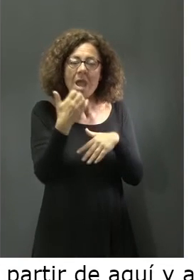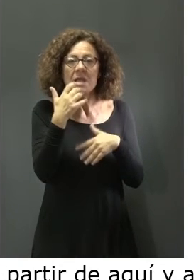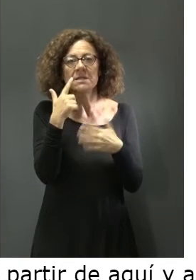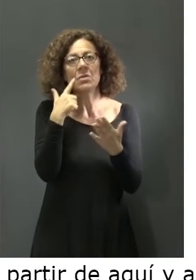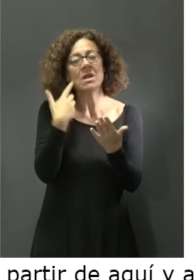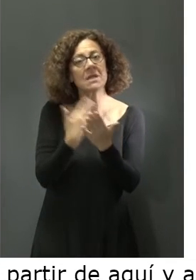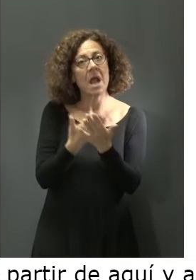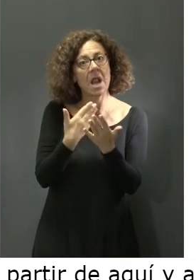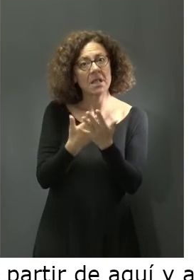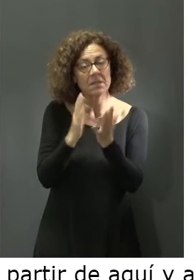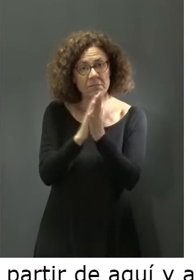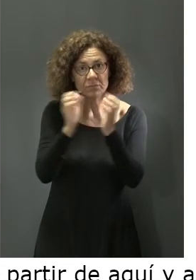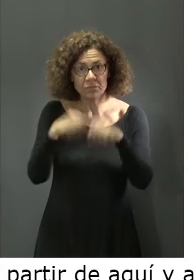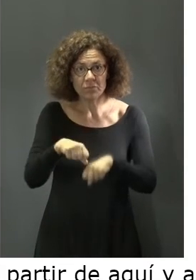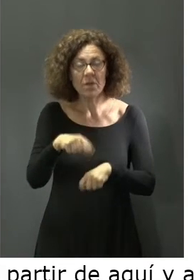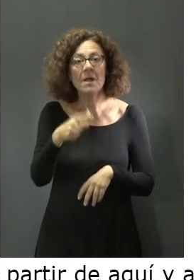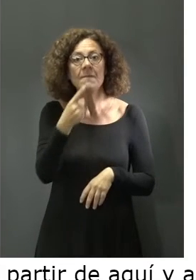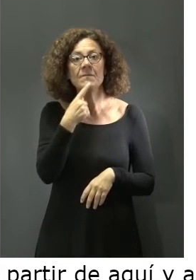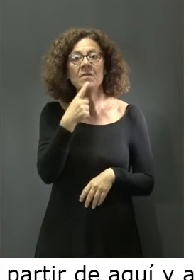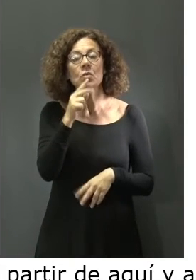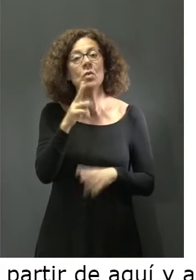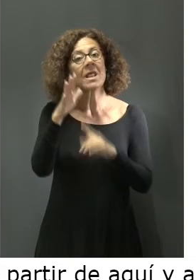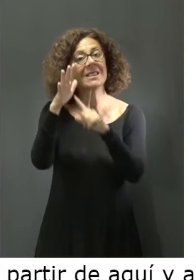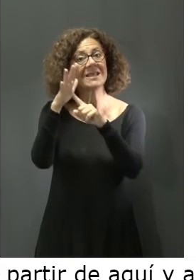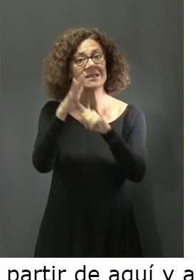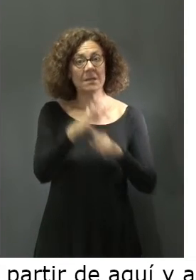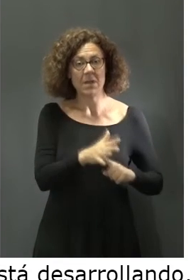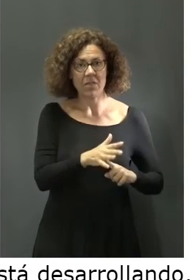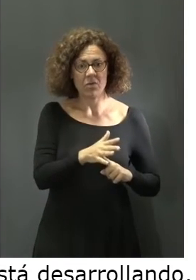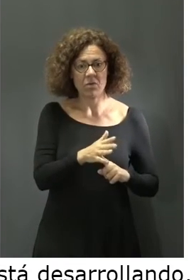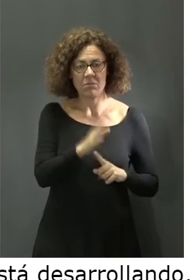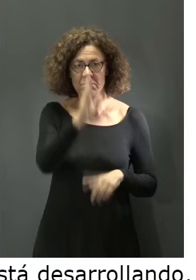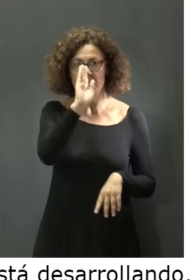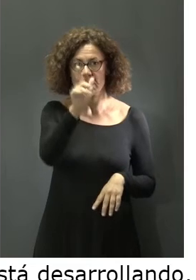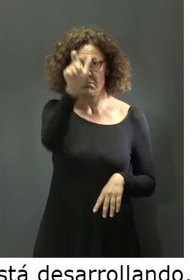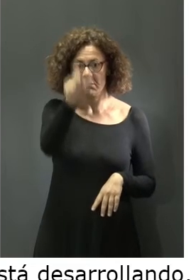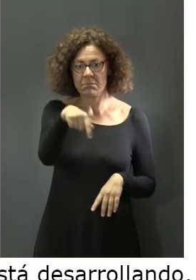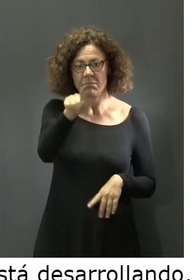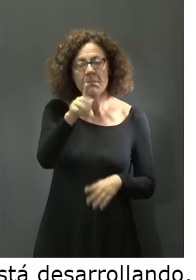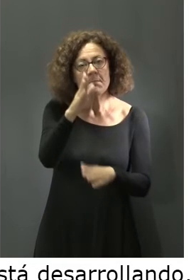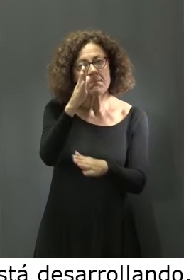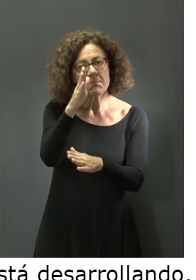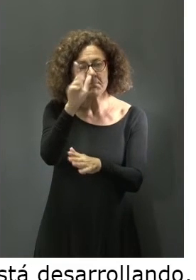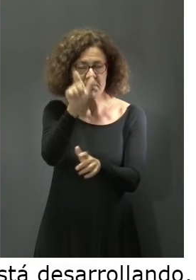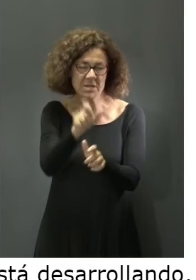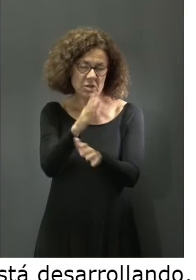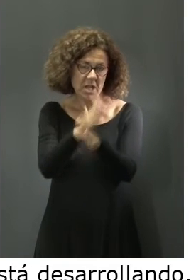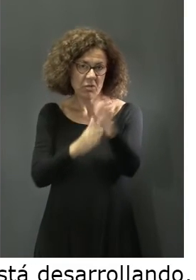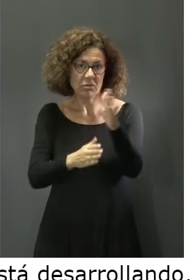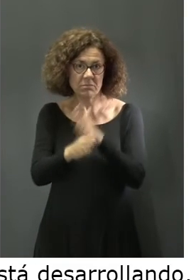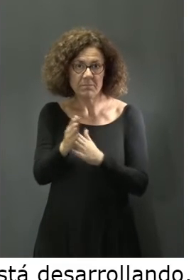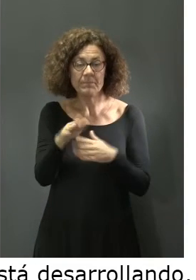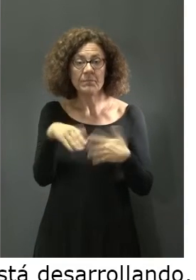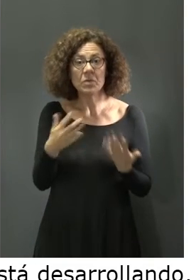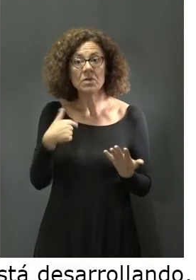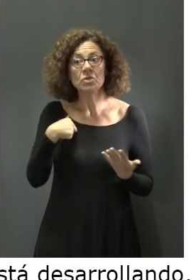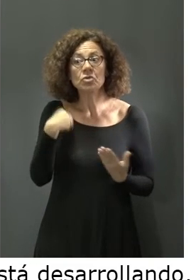garantías adecuadas, estableciendo una discriminación hacia las personas con discapacidad. Por tanto, yo creo